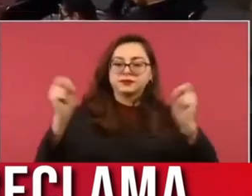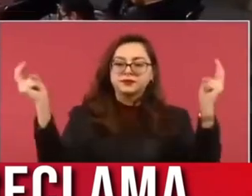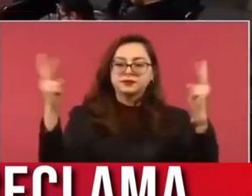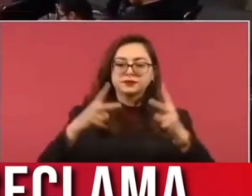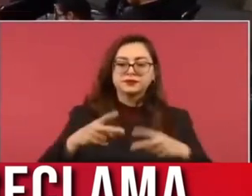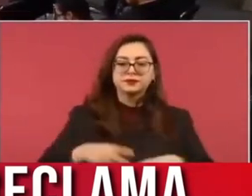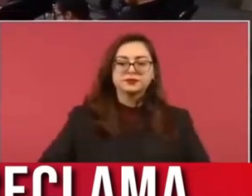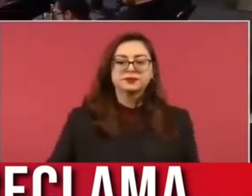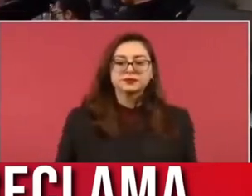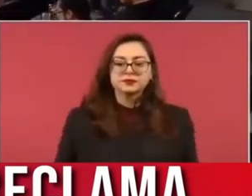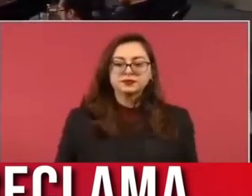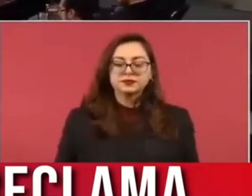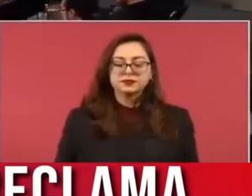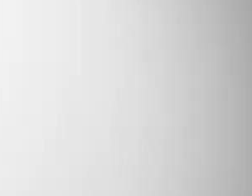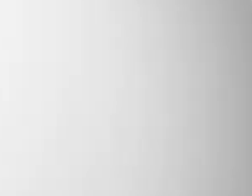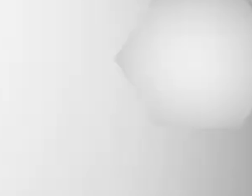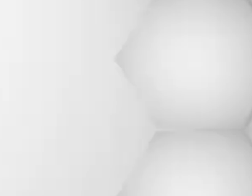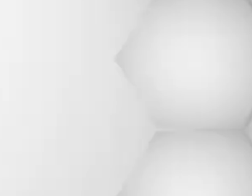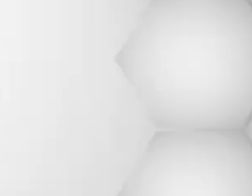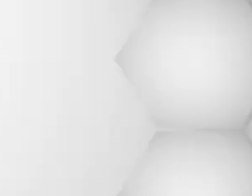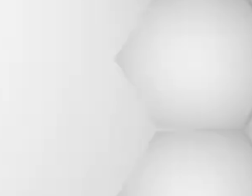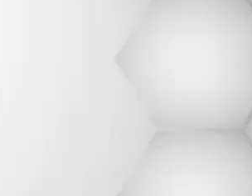vemos.